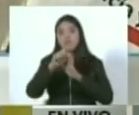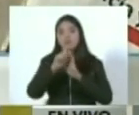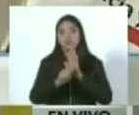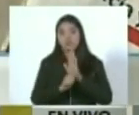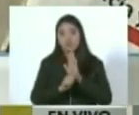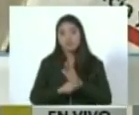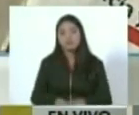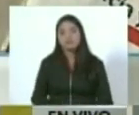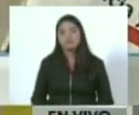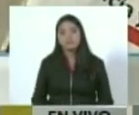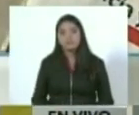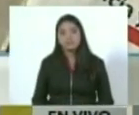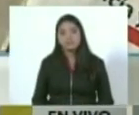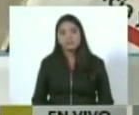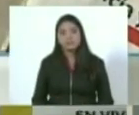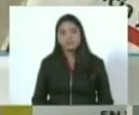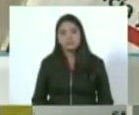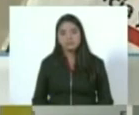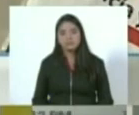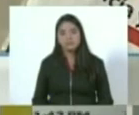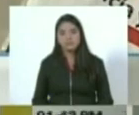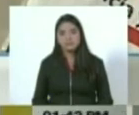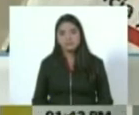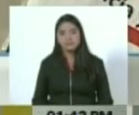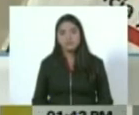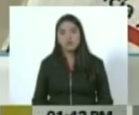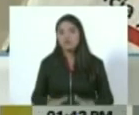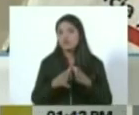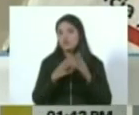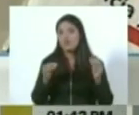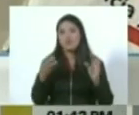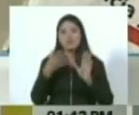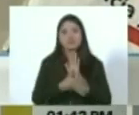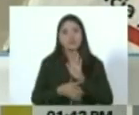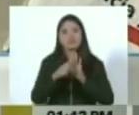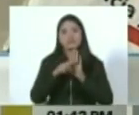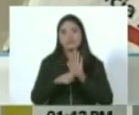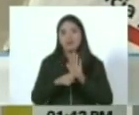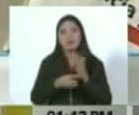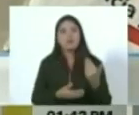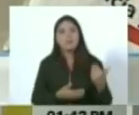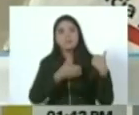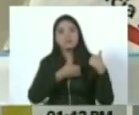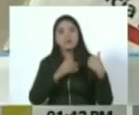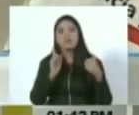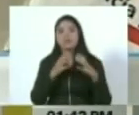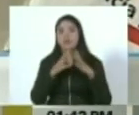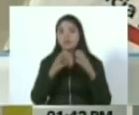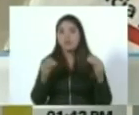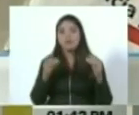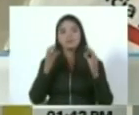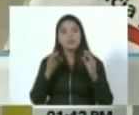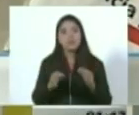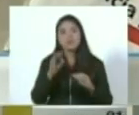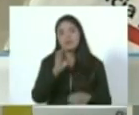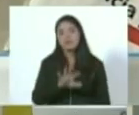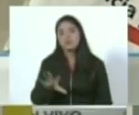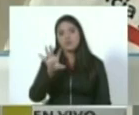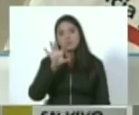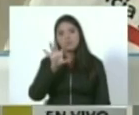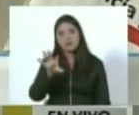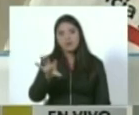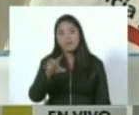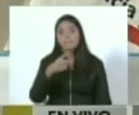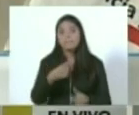Constitución, todo lo que tiene que ver con el principio de corresponsabilidad de la seguridad de la nación y